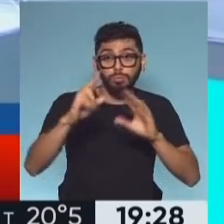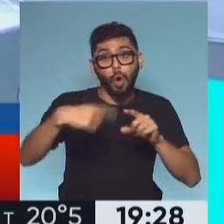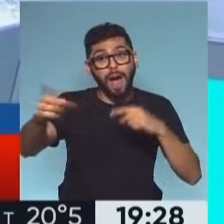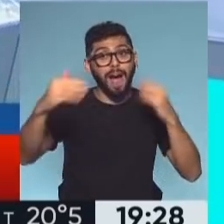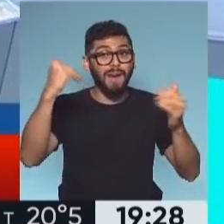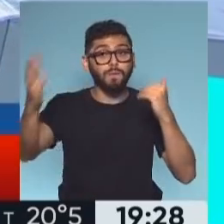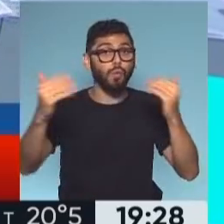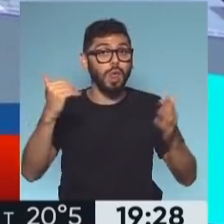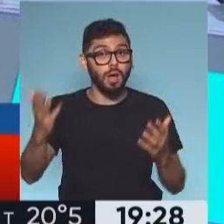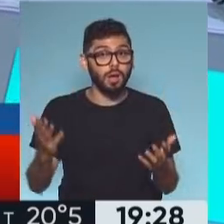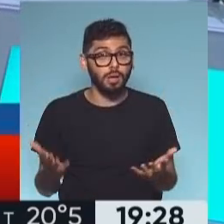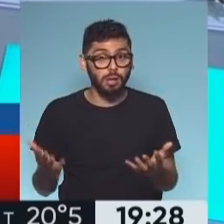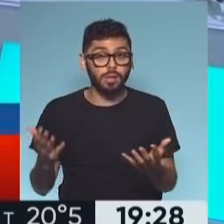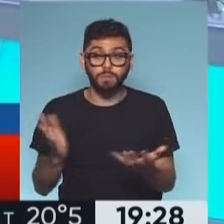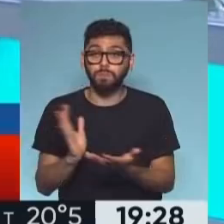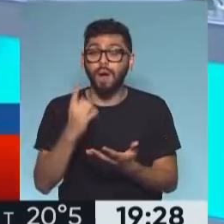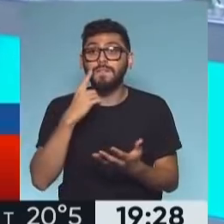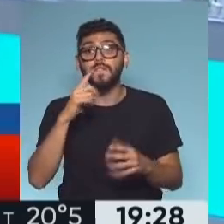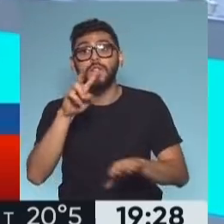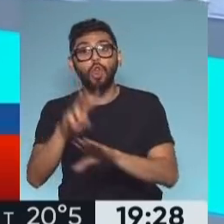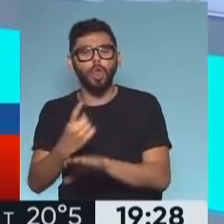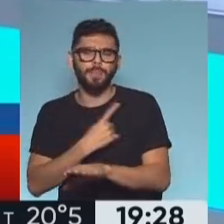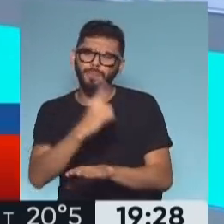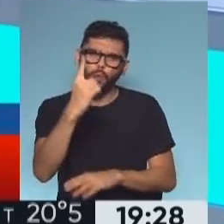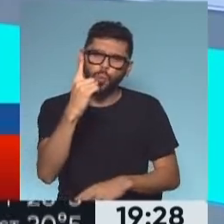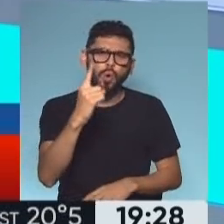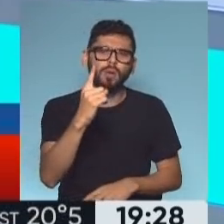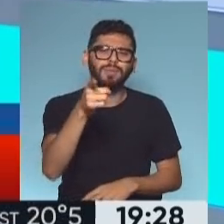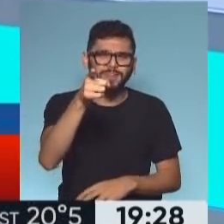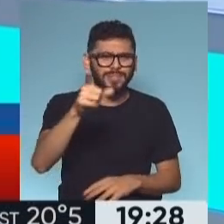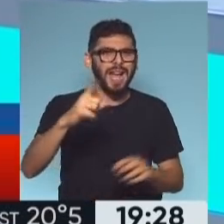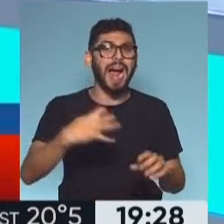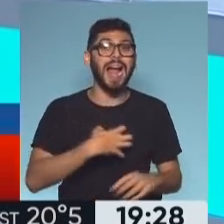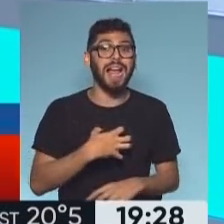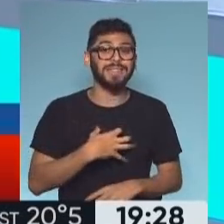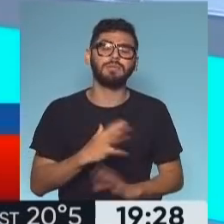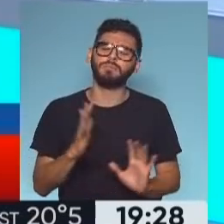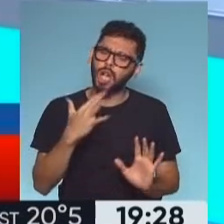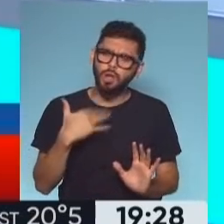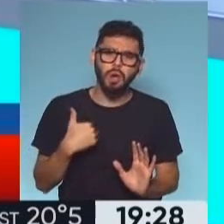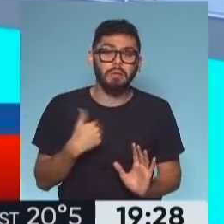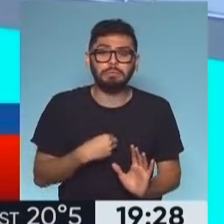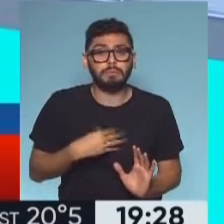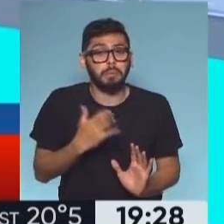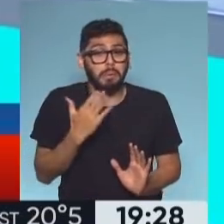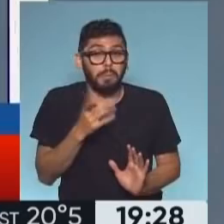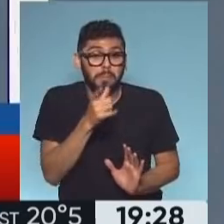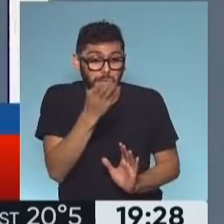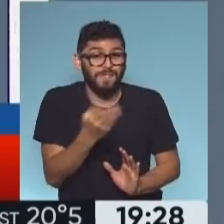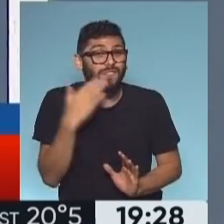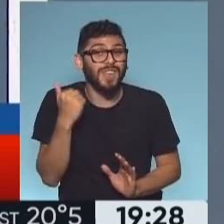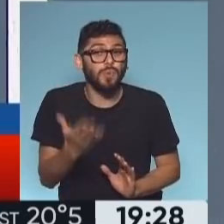que empezar a buscar a dónde trasladar a los pacientes. Ahora, el tema es este, sí, las clases. Uno siente vergüenza ajena, porque la verdad que no sabemos